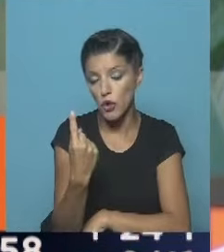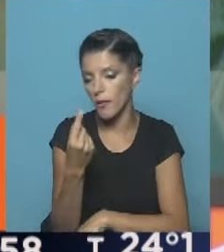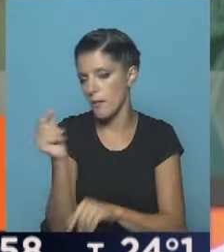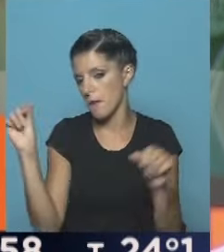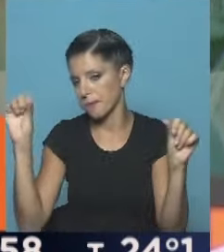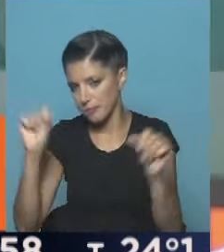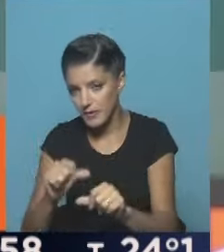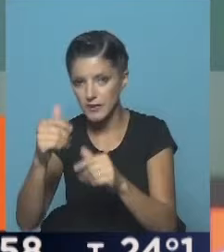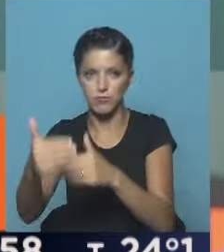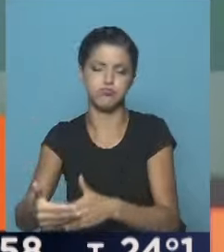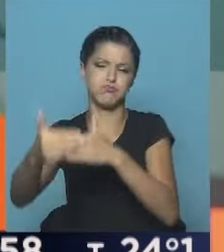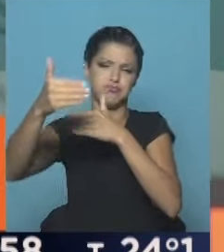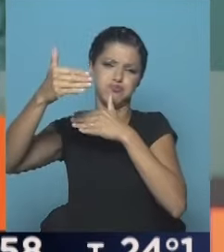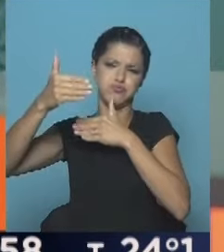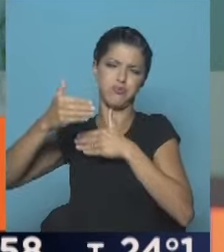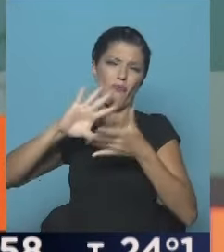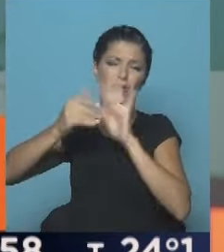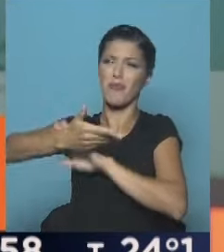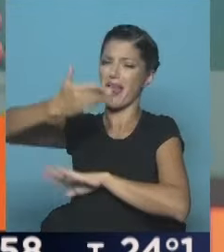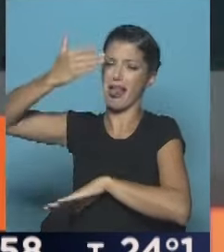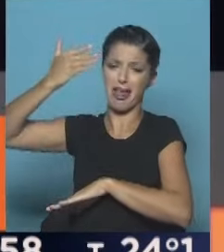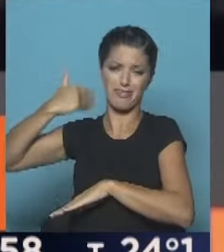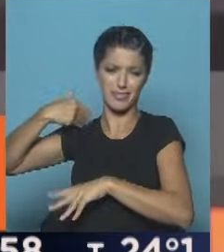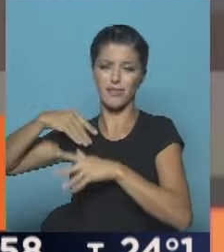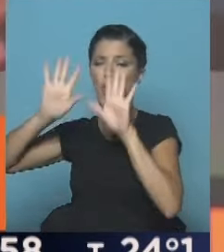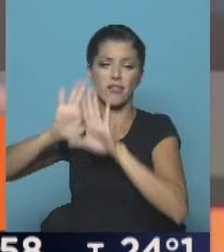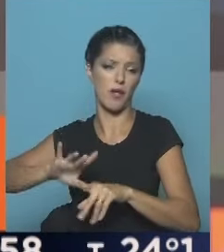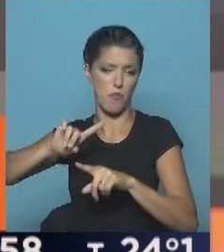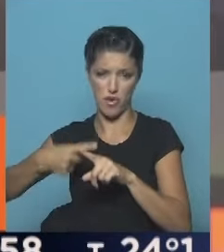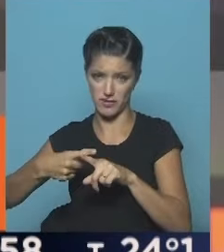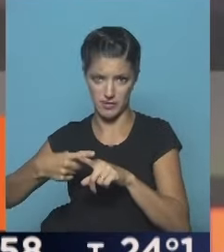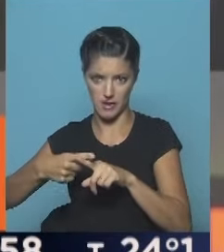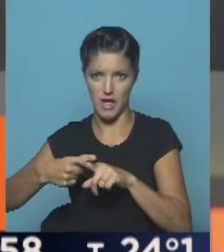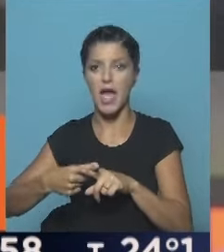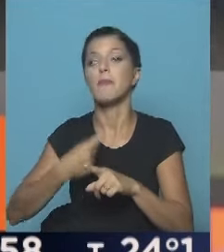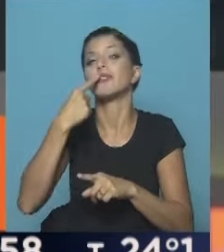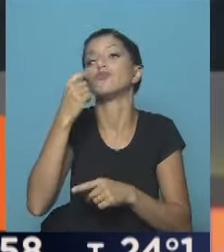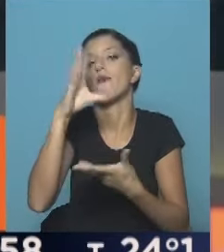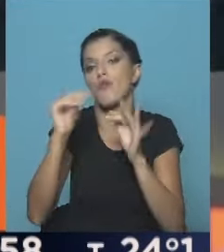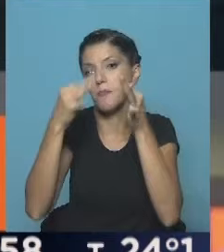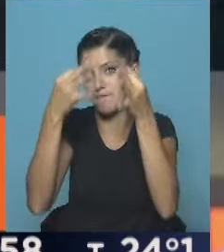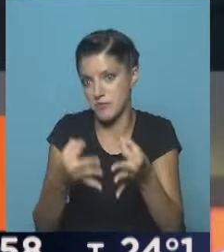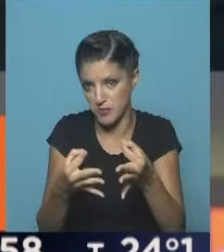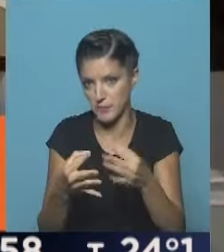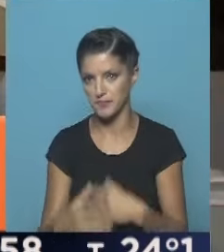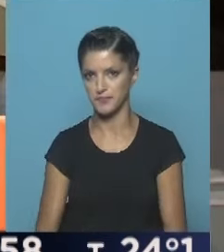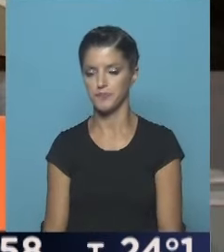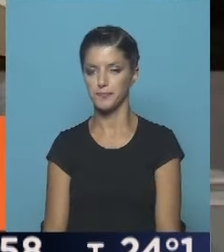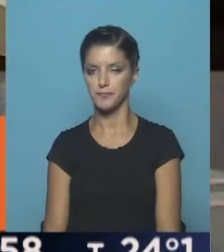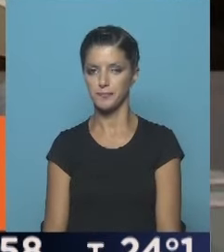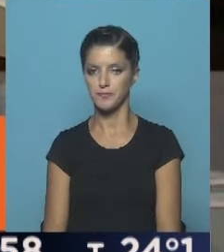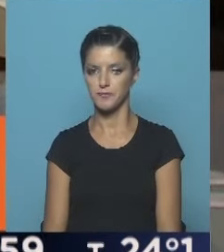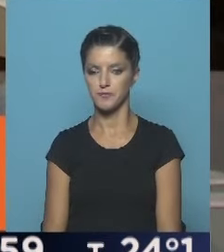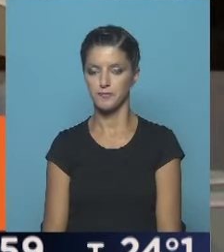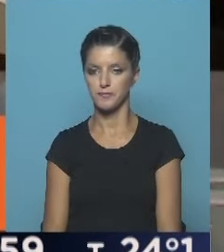retrocedió hacia formas muy arcaicas de organizar la política, para decirlo de la manera más diplomática. Y en lo que se refiere al